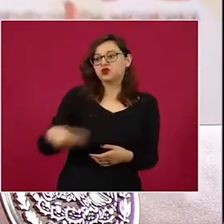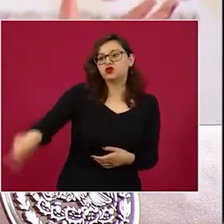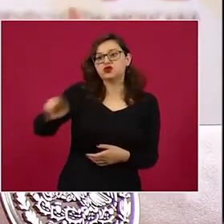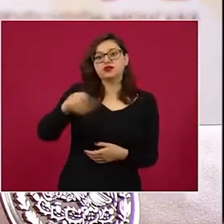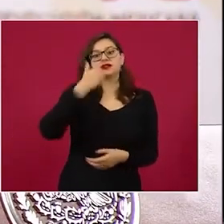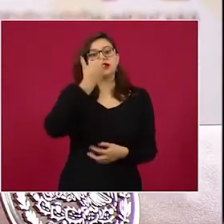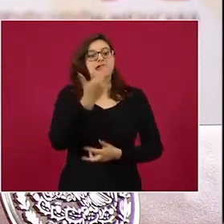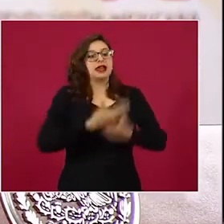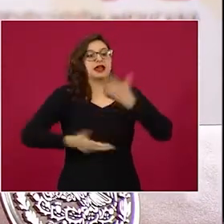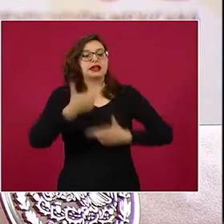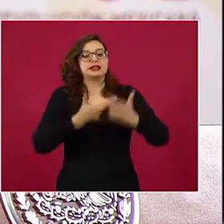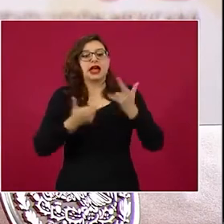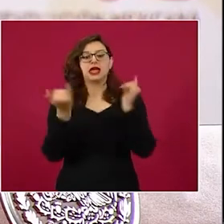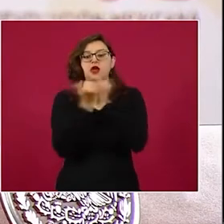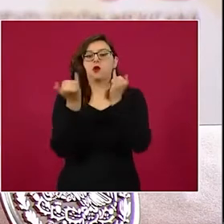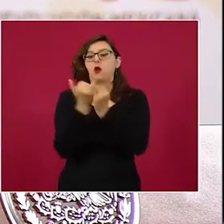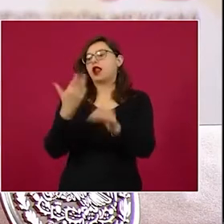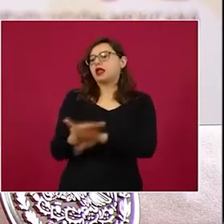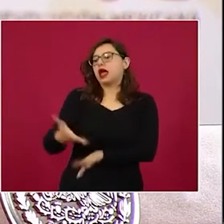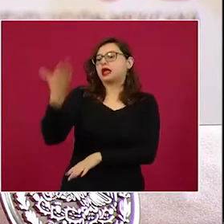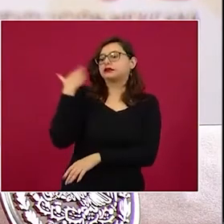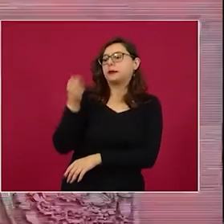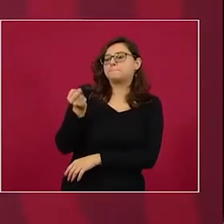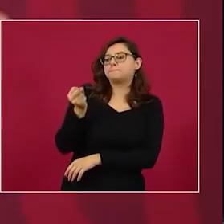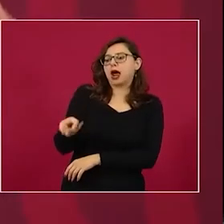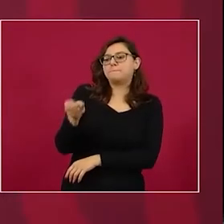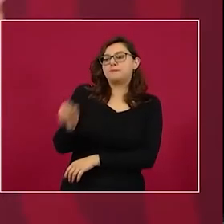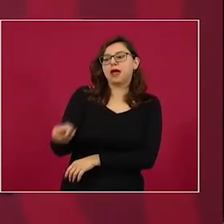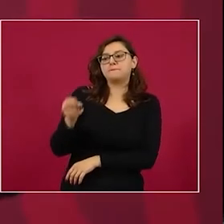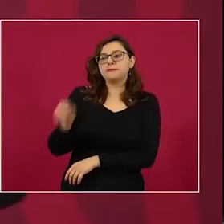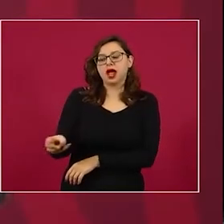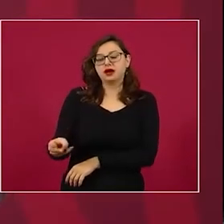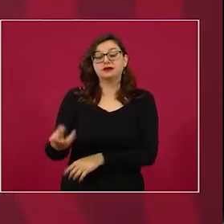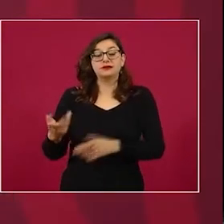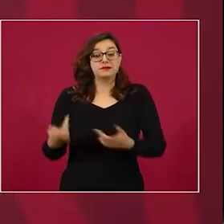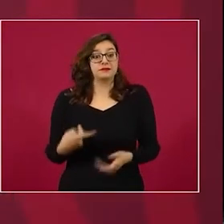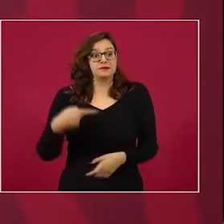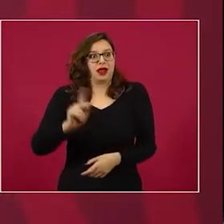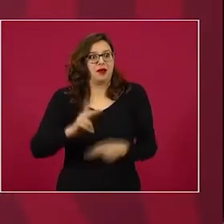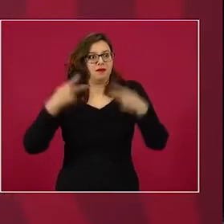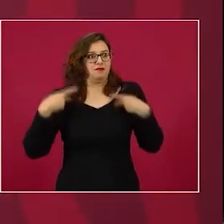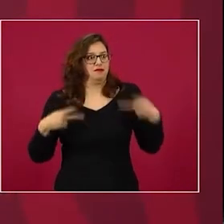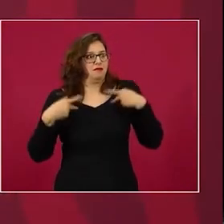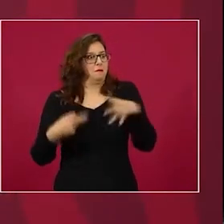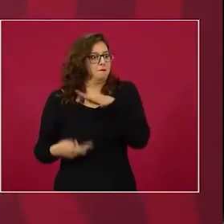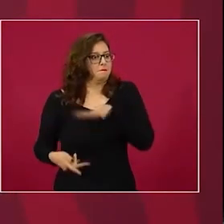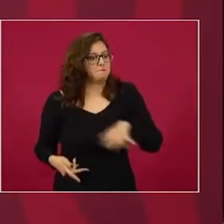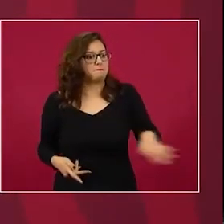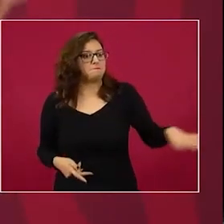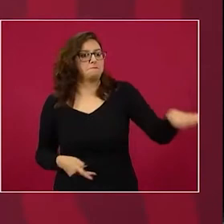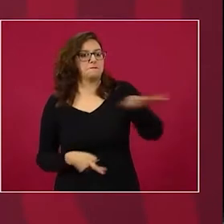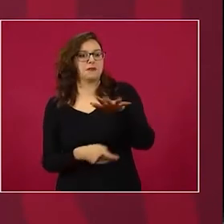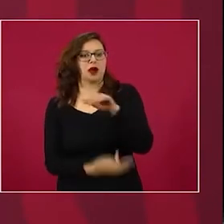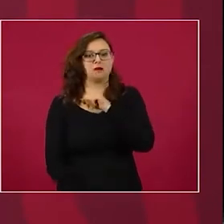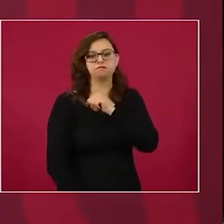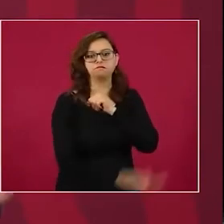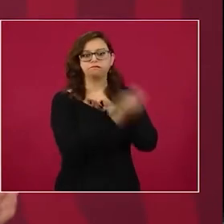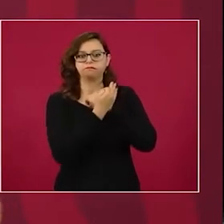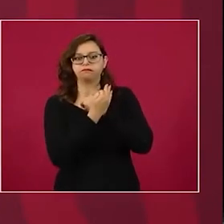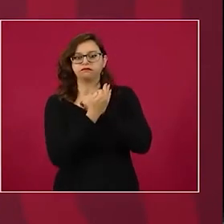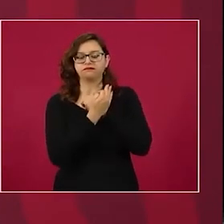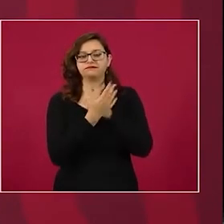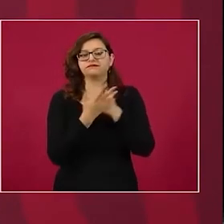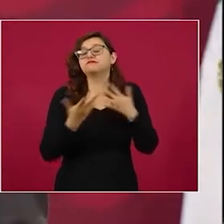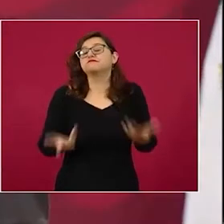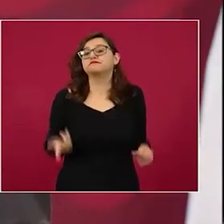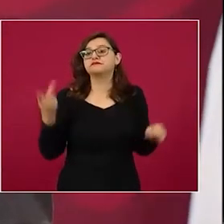privilegios de antes. No van a poder regresar por sus fueros.